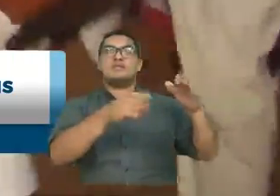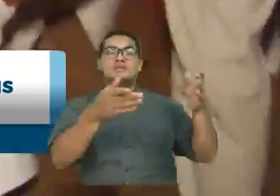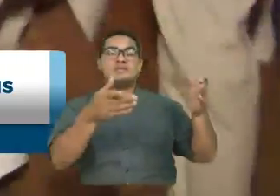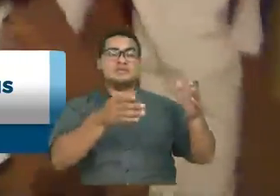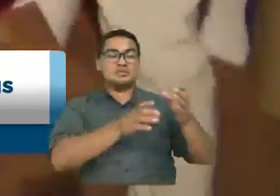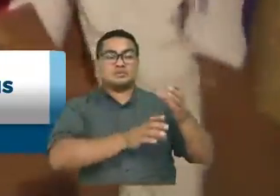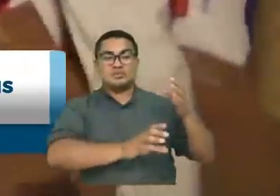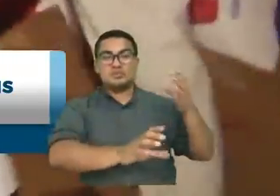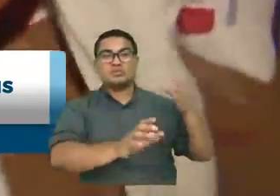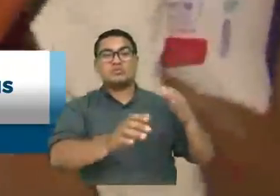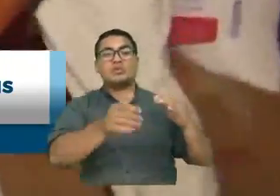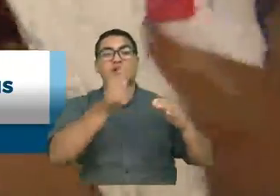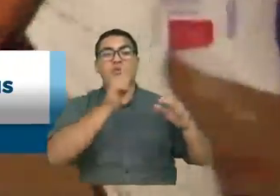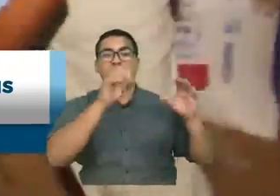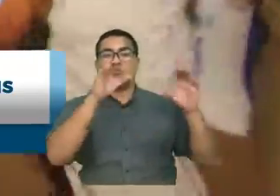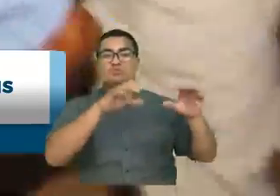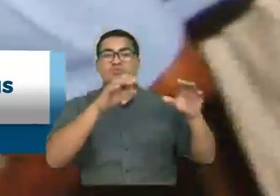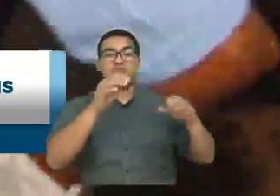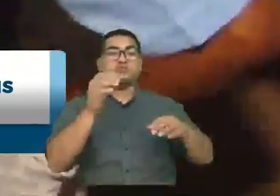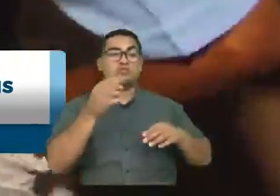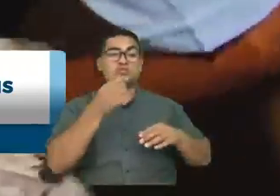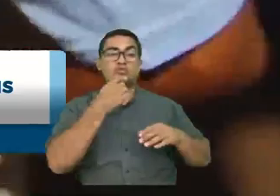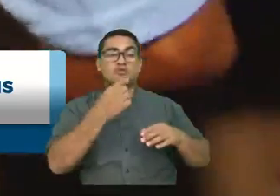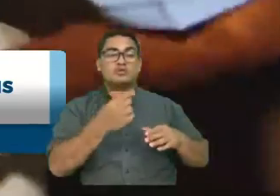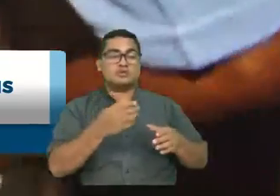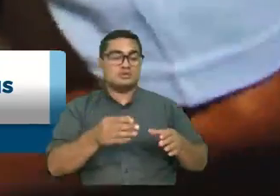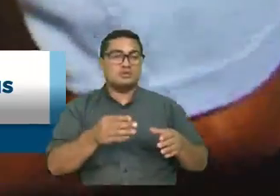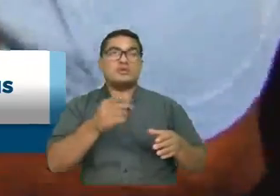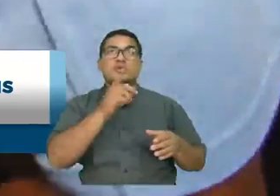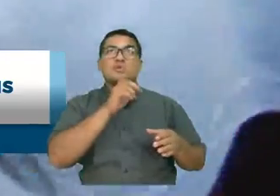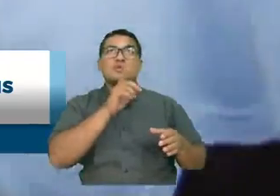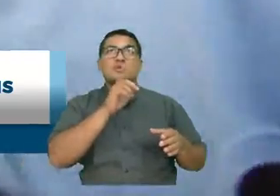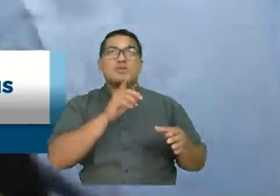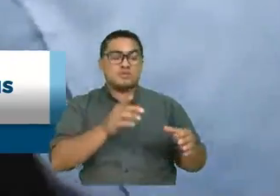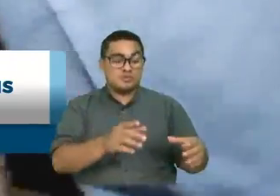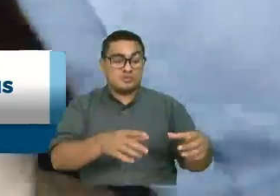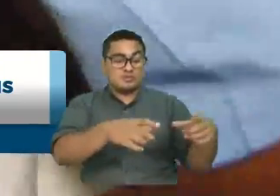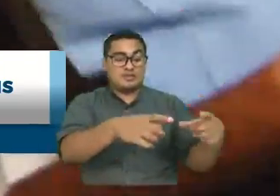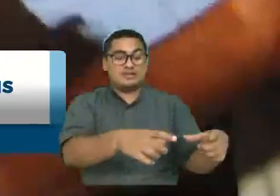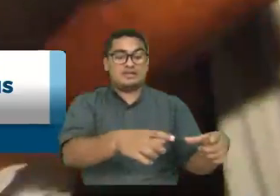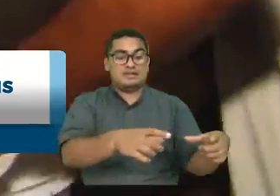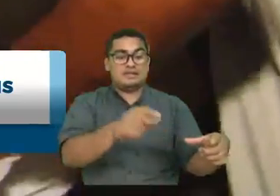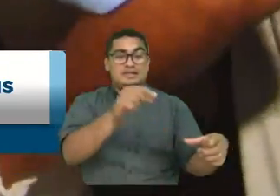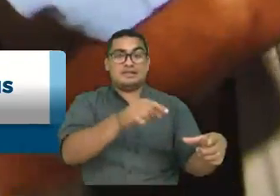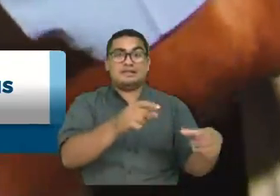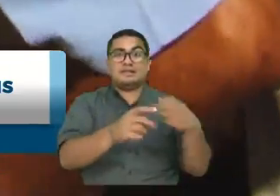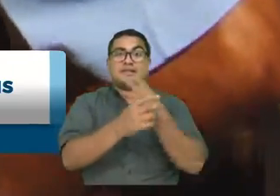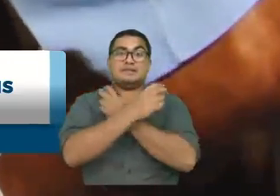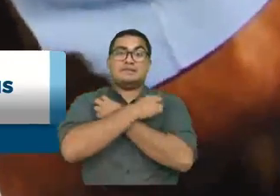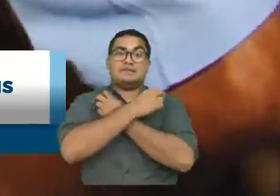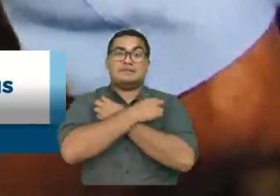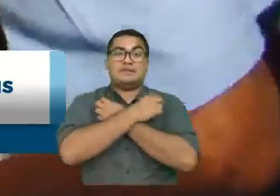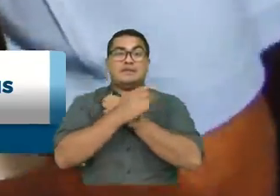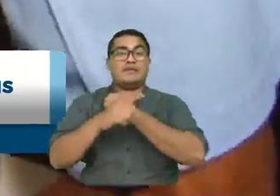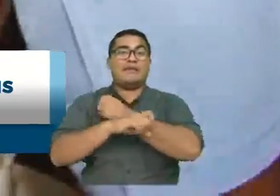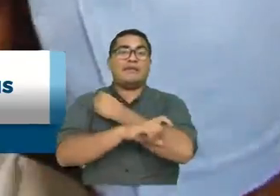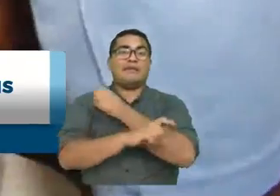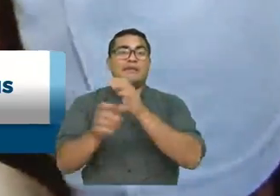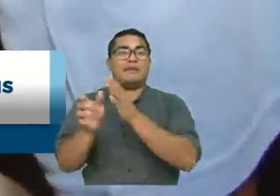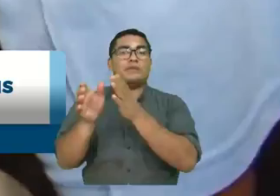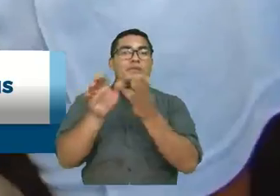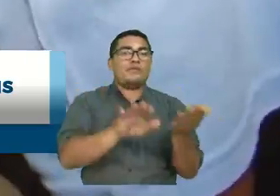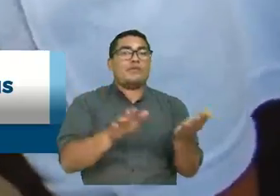tubería grande, ahí hay que depositar las trampitas estas, que es el Biorrap, para eliminar la mayor cantidad de